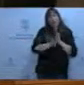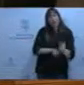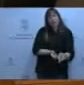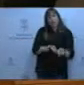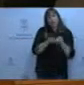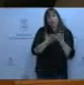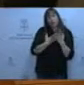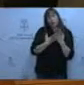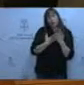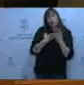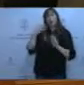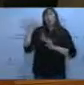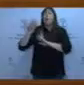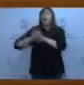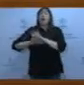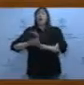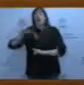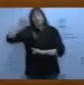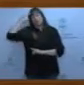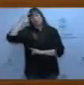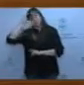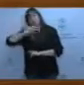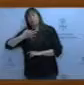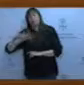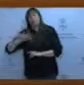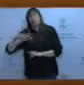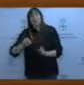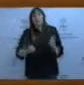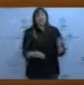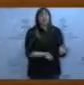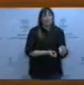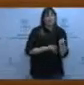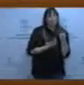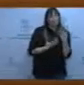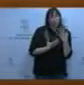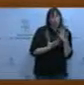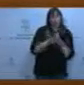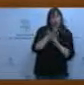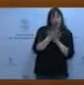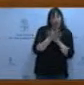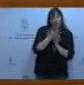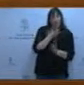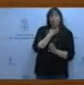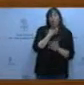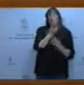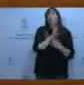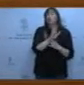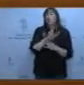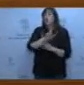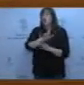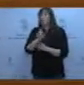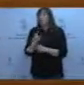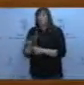queremos hablar desde el conocimiento. Desde la información, en el mejor de los casos, todos los portavoces que aquí hemos